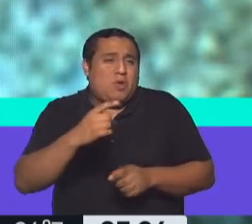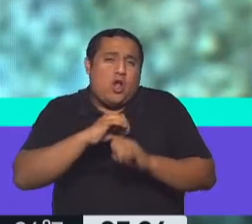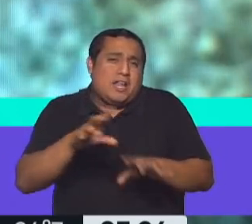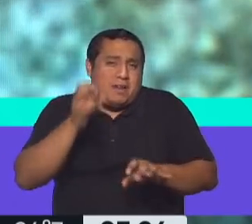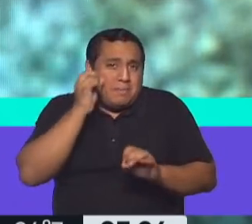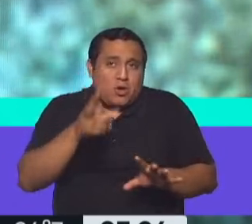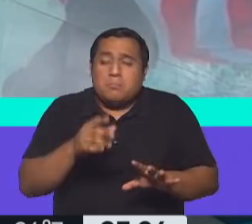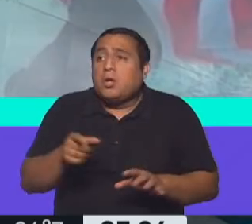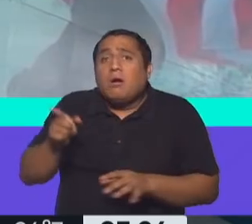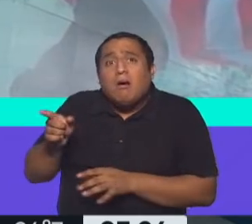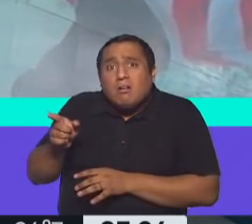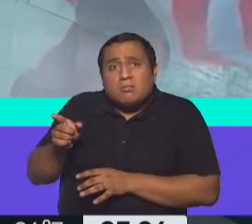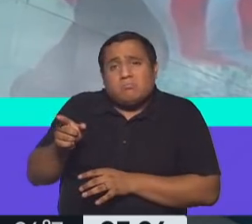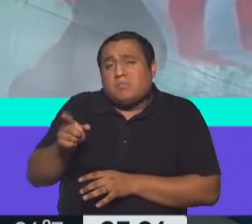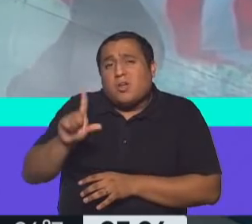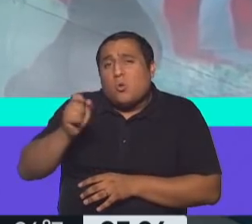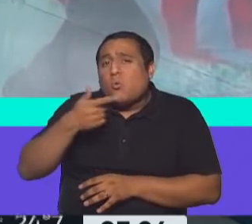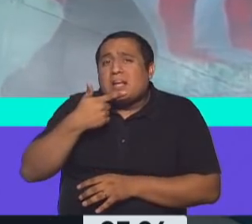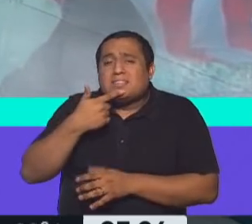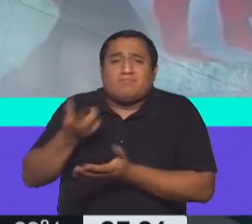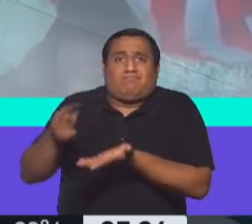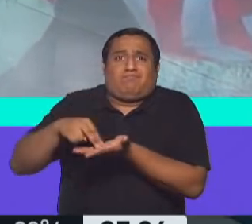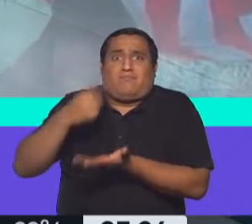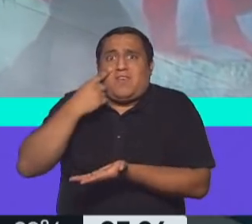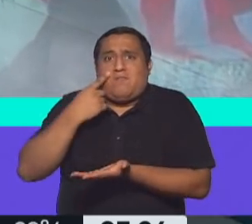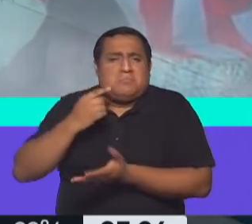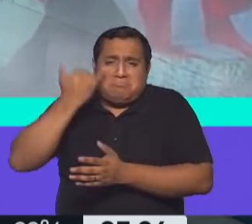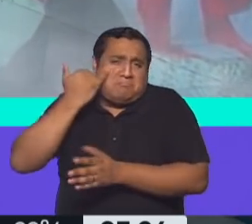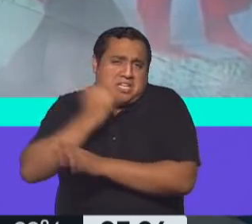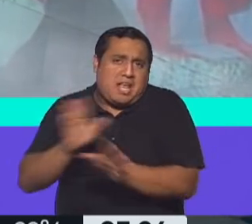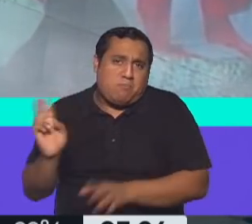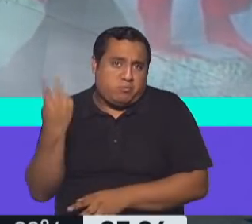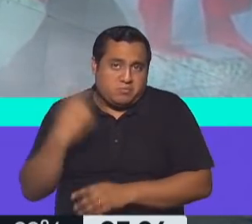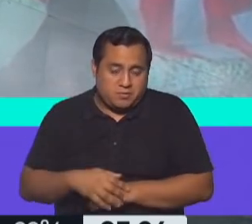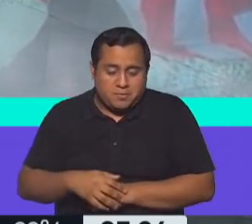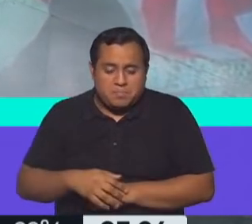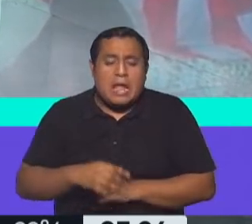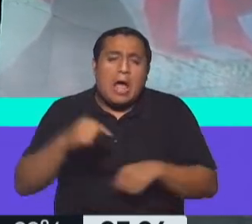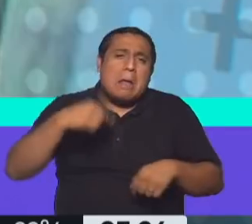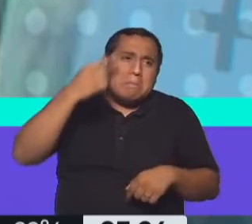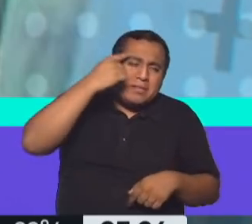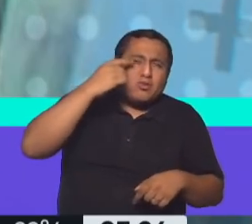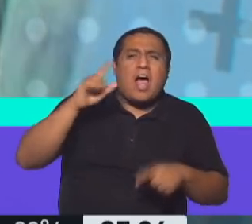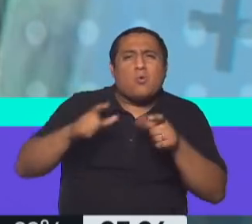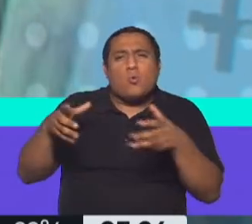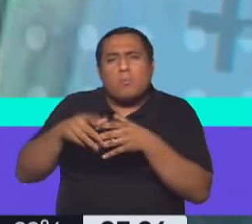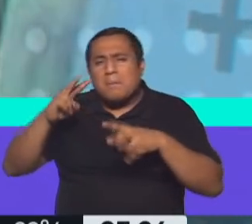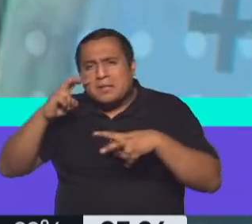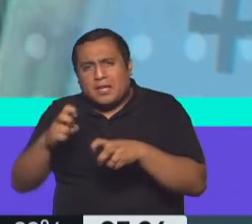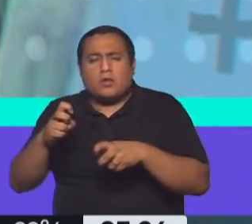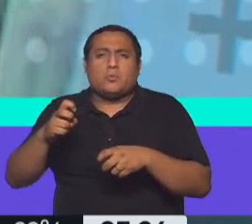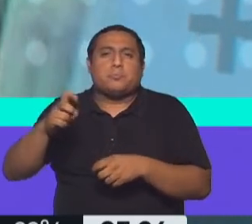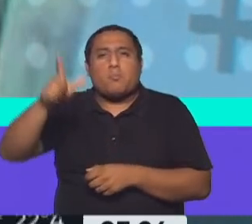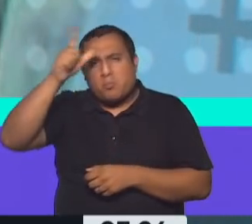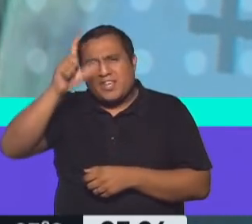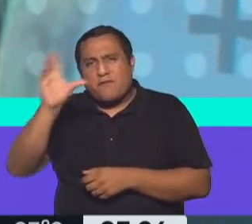Lucas no la devuelve nadie. Uno imagina, Néstor, que en este momento los investigadores y la policía federal, que es la que hizo los peritajes,